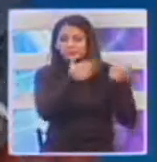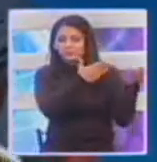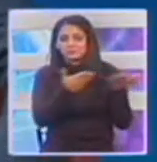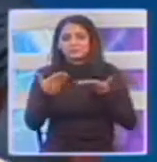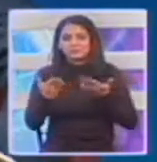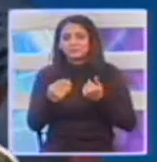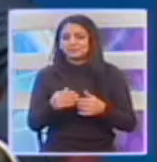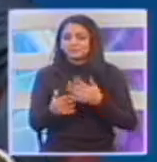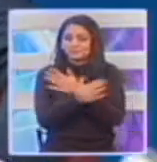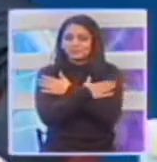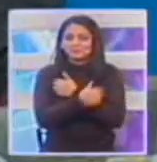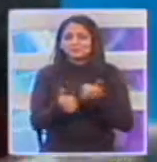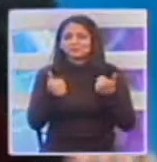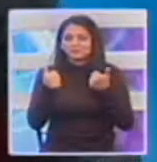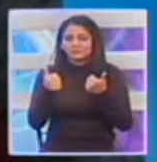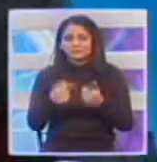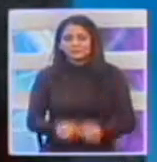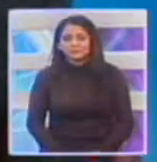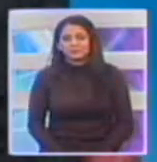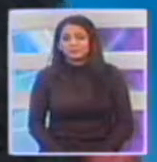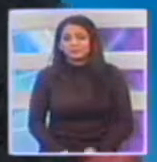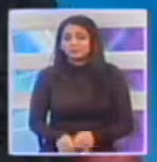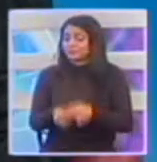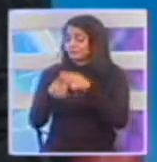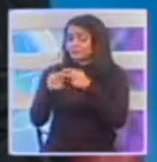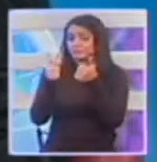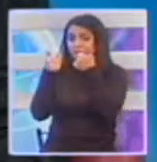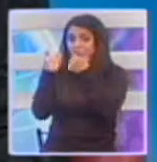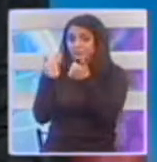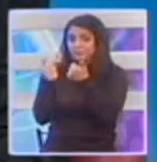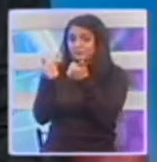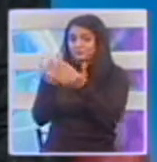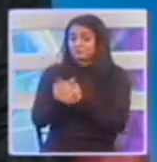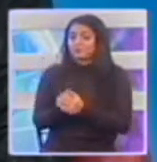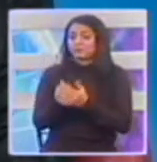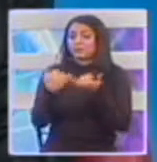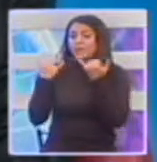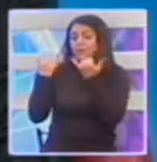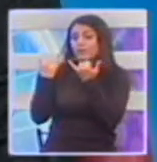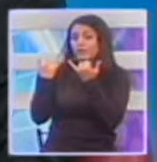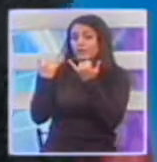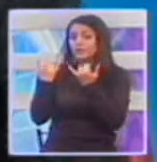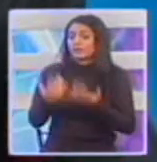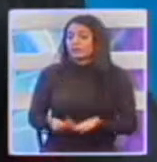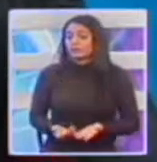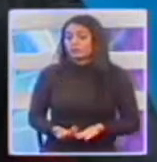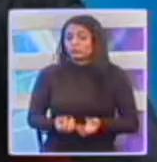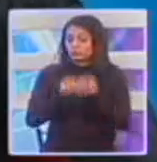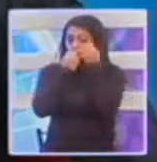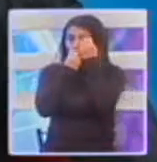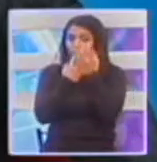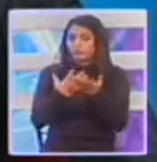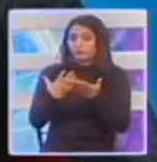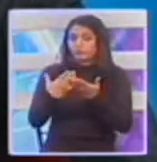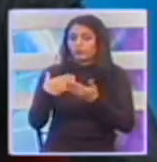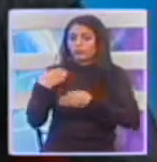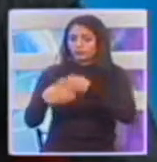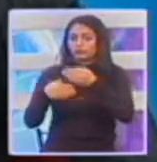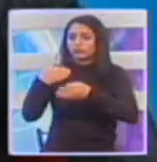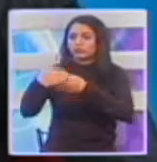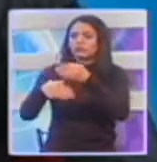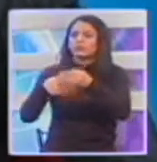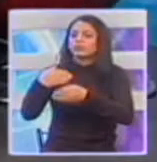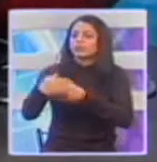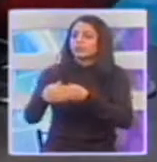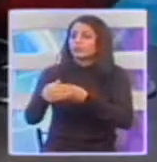semana de la mañana creo que hay que leer el informe por el tema de este del proceso que se sigue contra